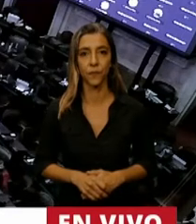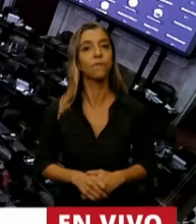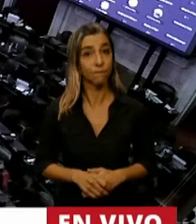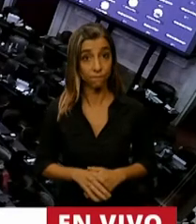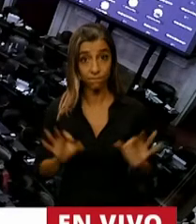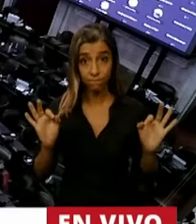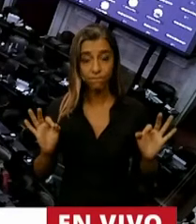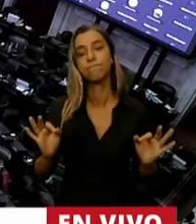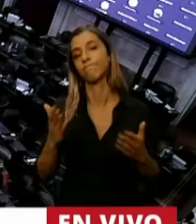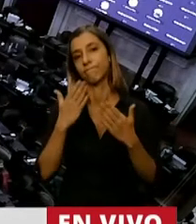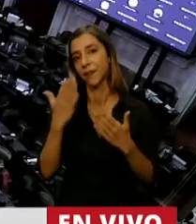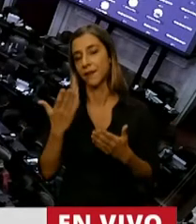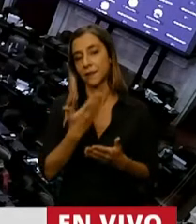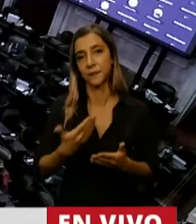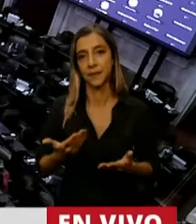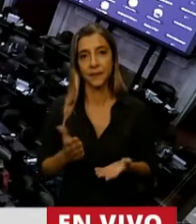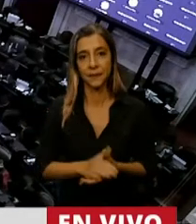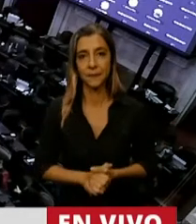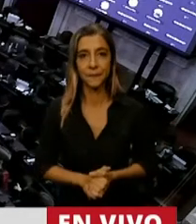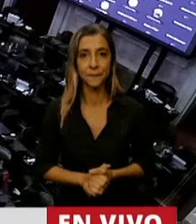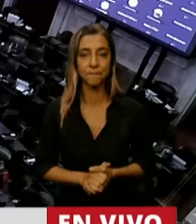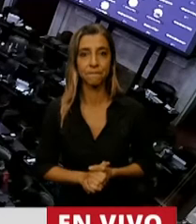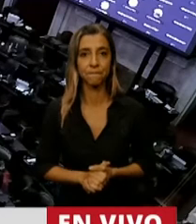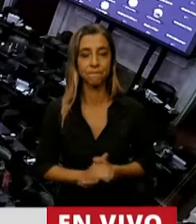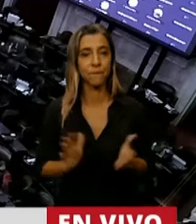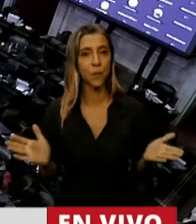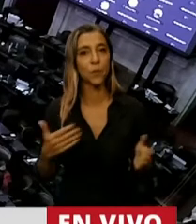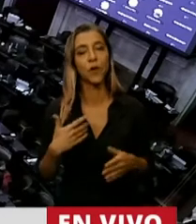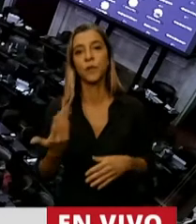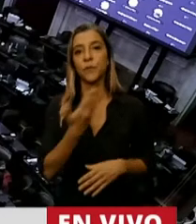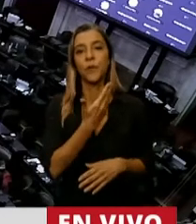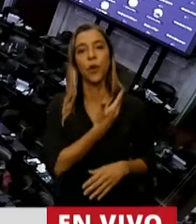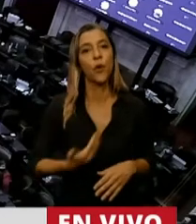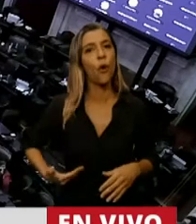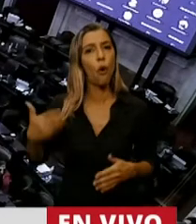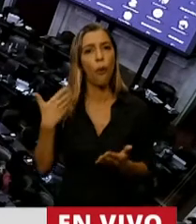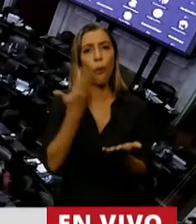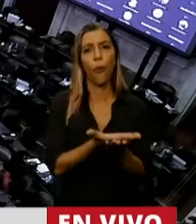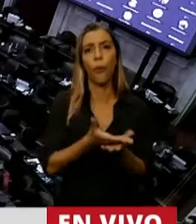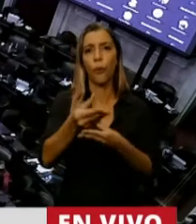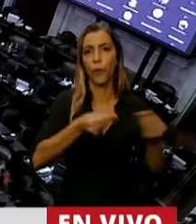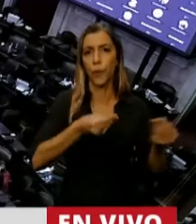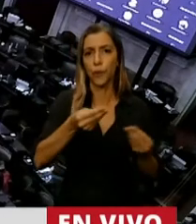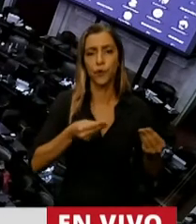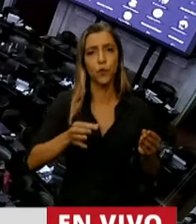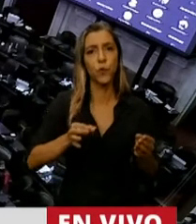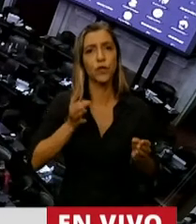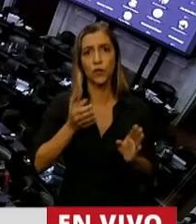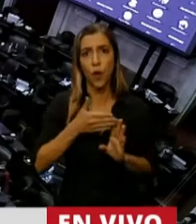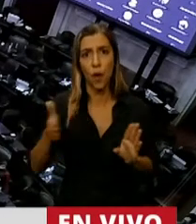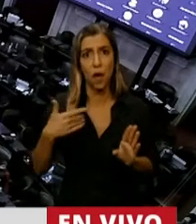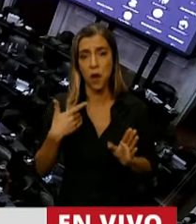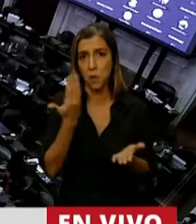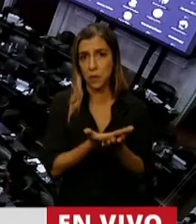Ahí está. Gracias, presidente. El gobierno no presentó el presupuesto del año en curso.